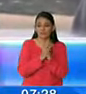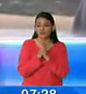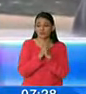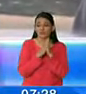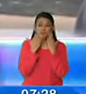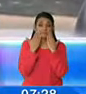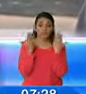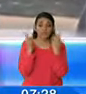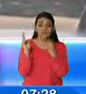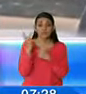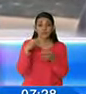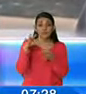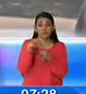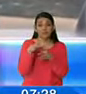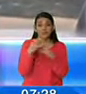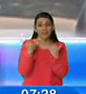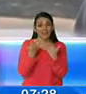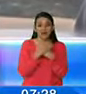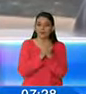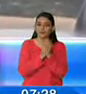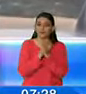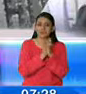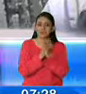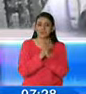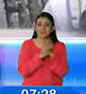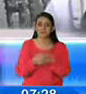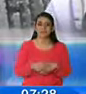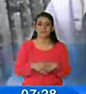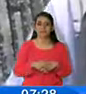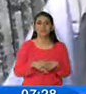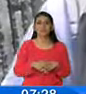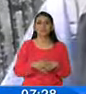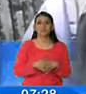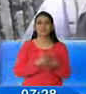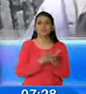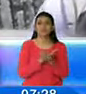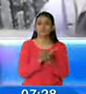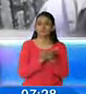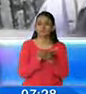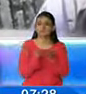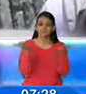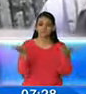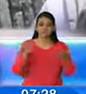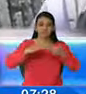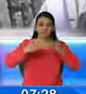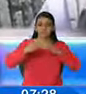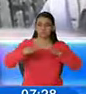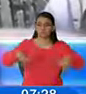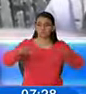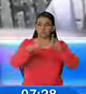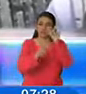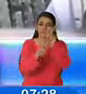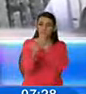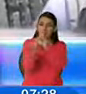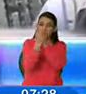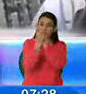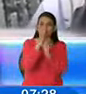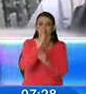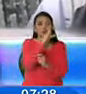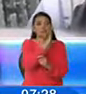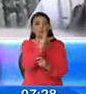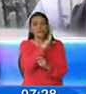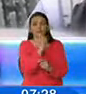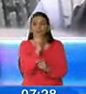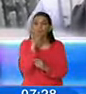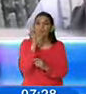sabe, ¿no? Si hay segunda vuelta, hay que igual que aprovechar. Siempre dando servicio a la comunidad, al cliente que nos busca,